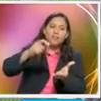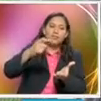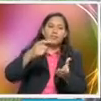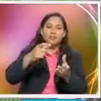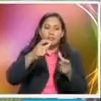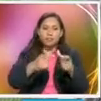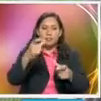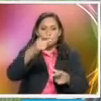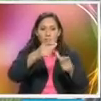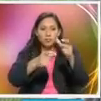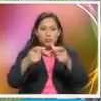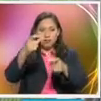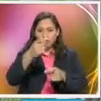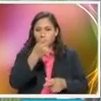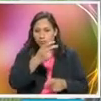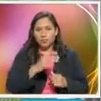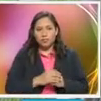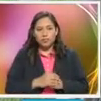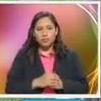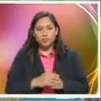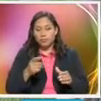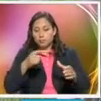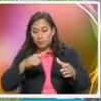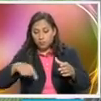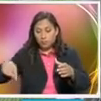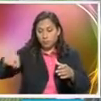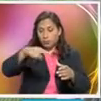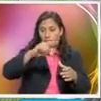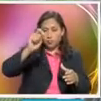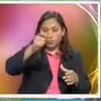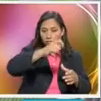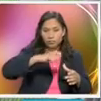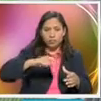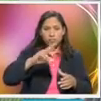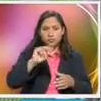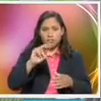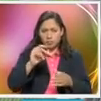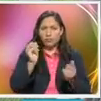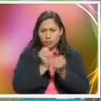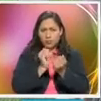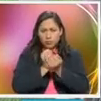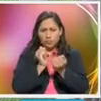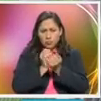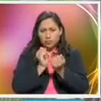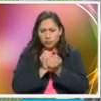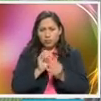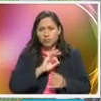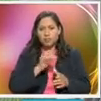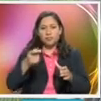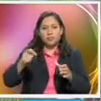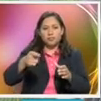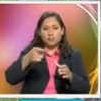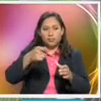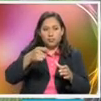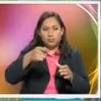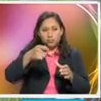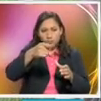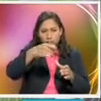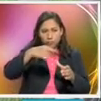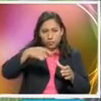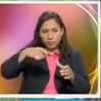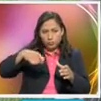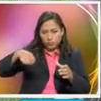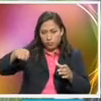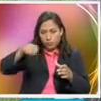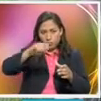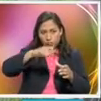piso. Exacto. En los contornos, no nada más donde está. No, el en la orilla orificio. también, sí, en la orilla para que todo quede, exacto, échale